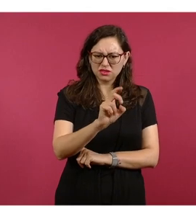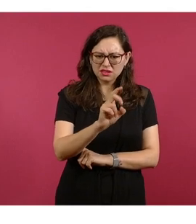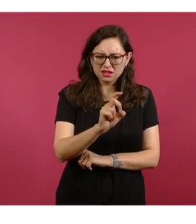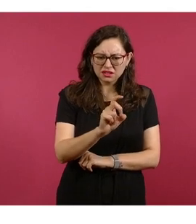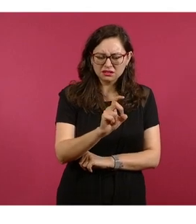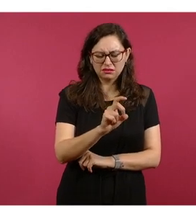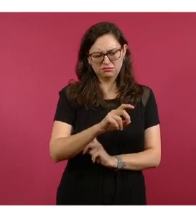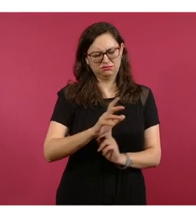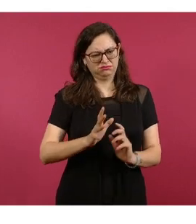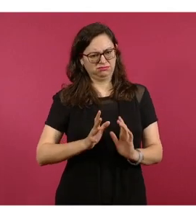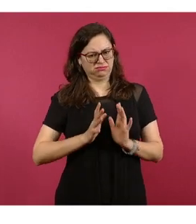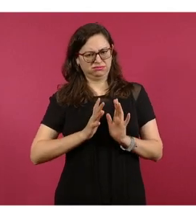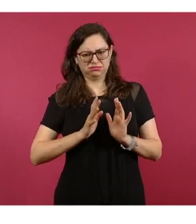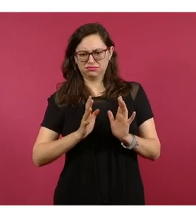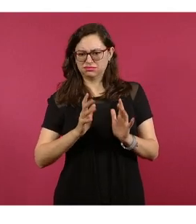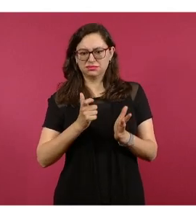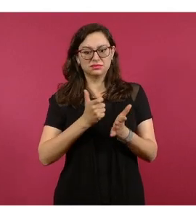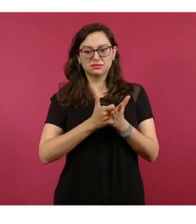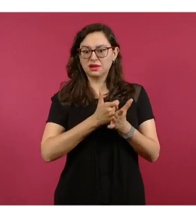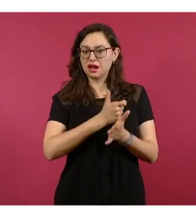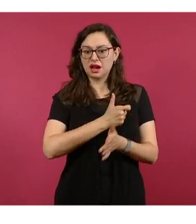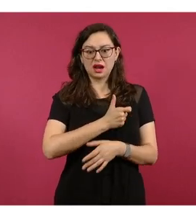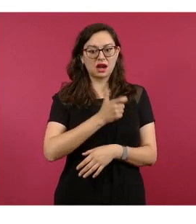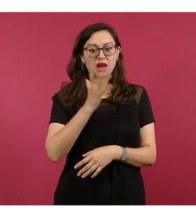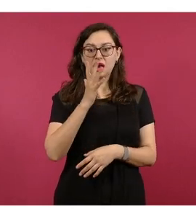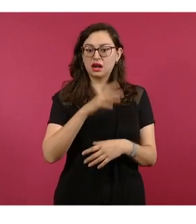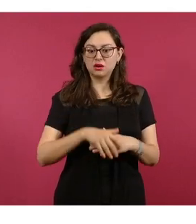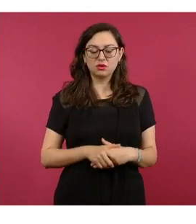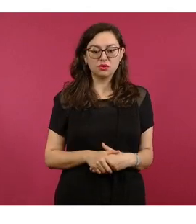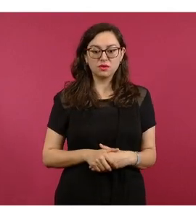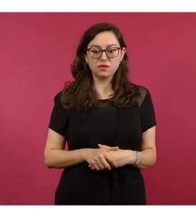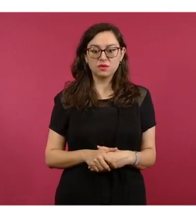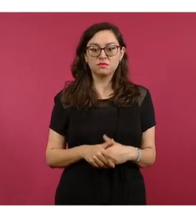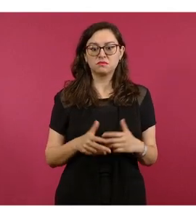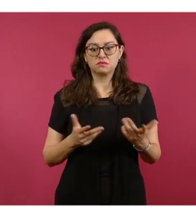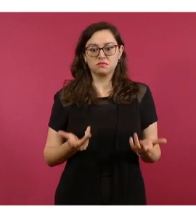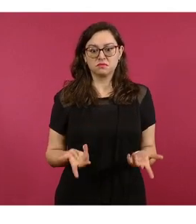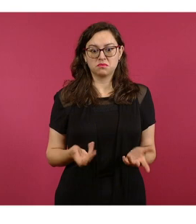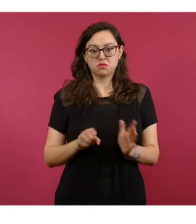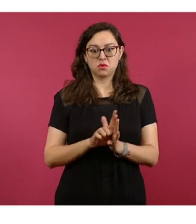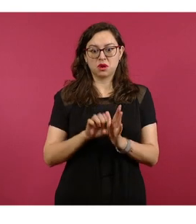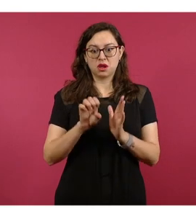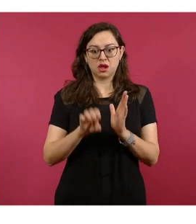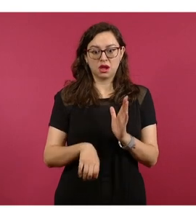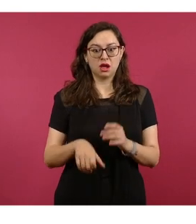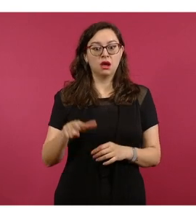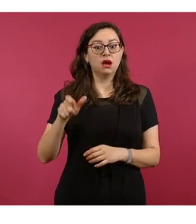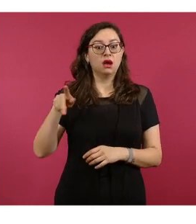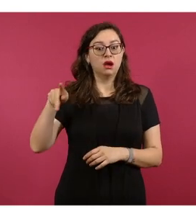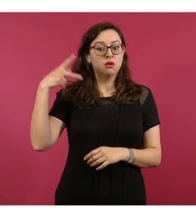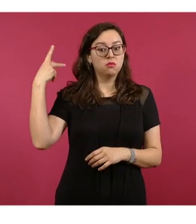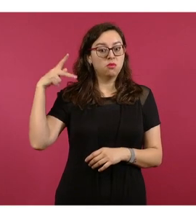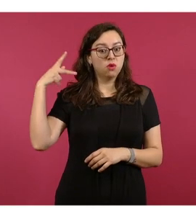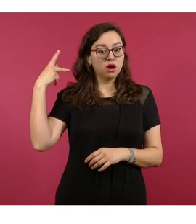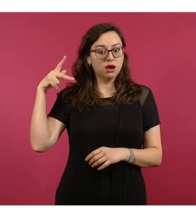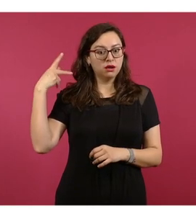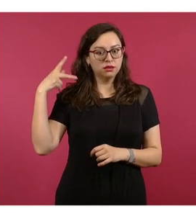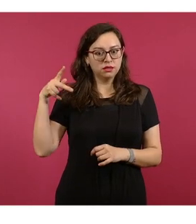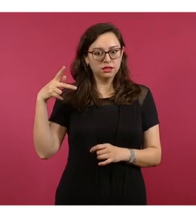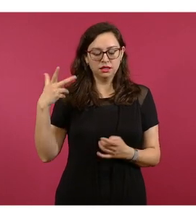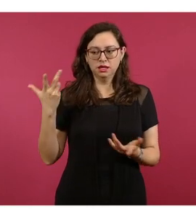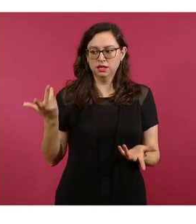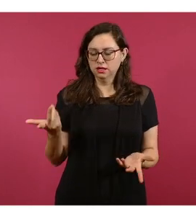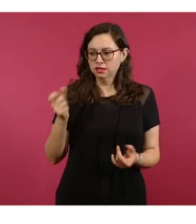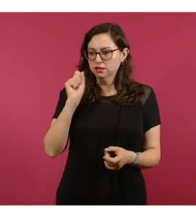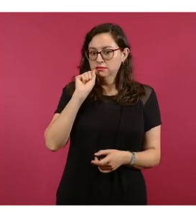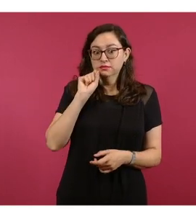Algo sumamente elevado. Si lo comparamos con otros lugares, por ejemplo, en la capital de Puebla, en donde una vez más